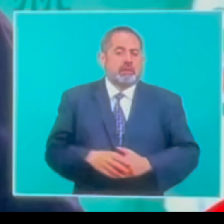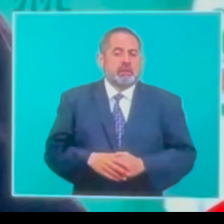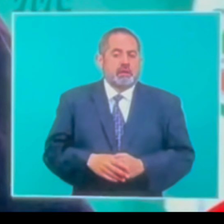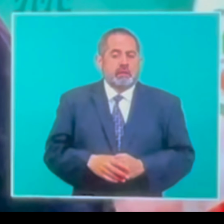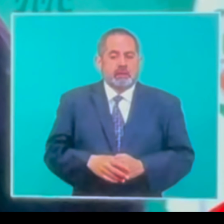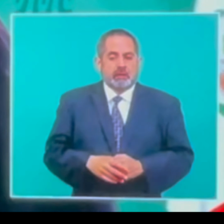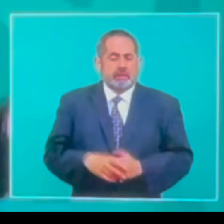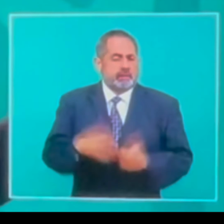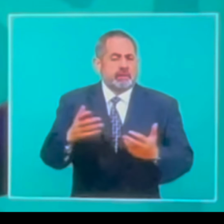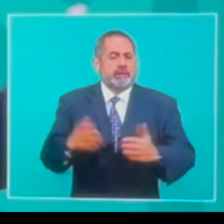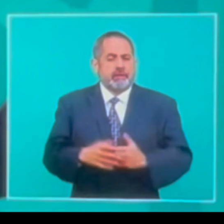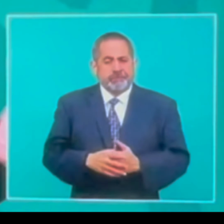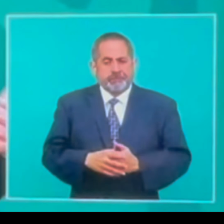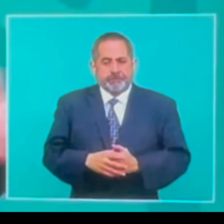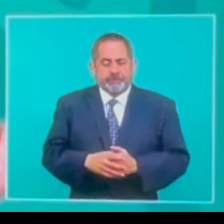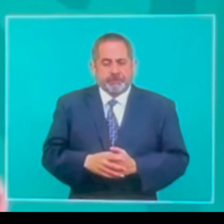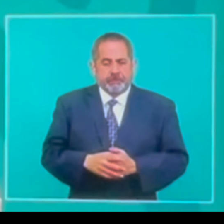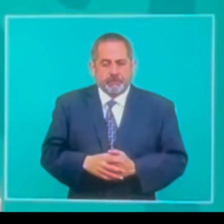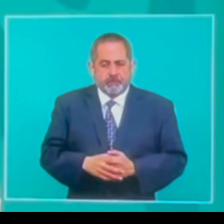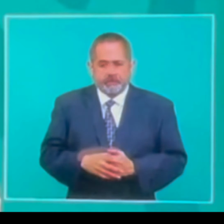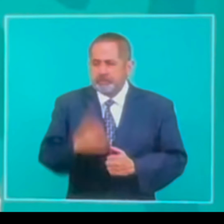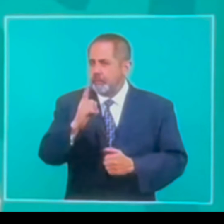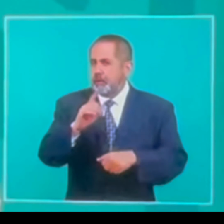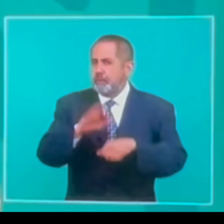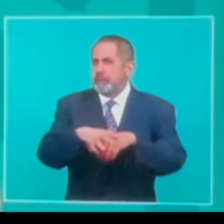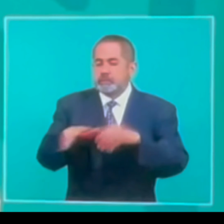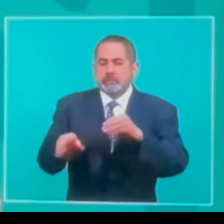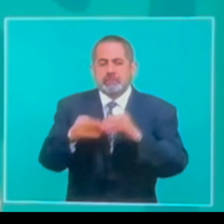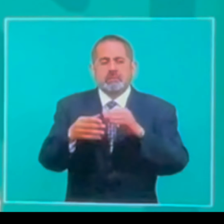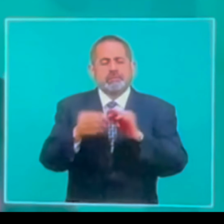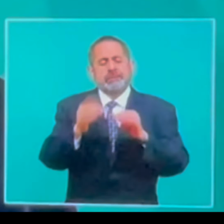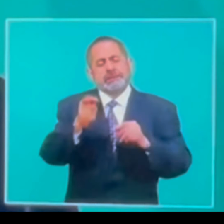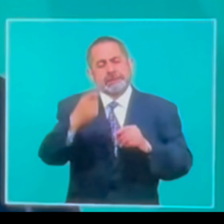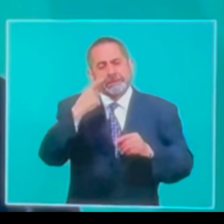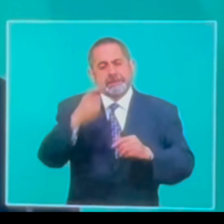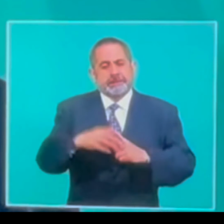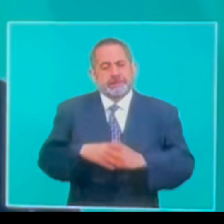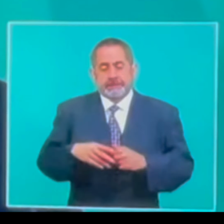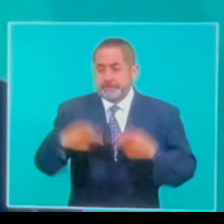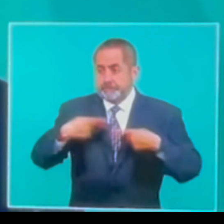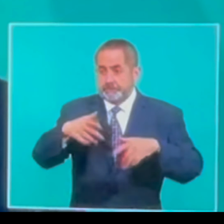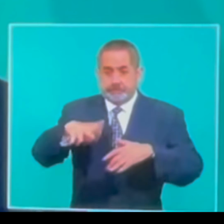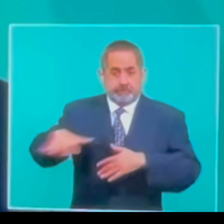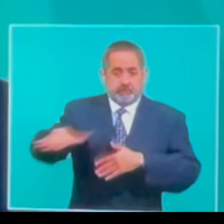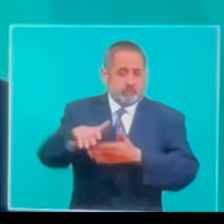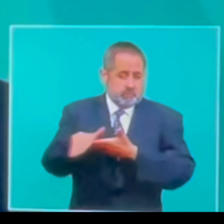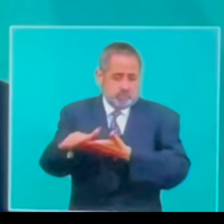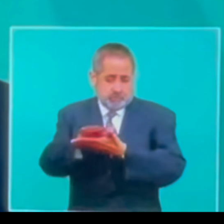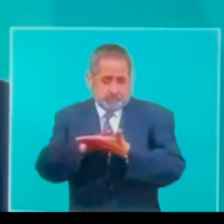Además, hay algo adicional. La gente humilde